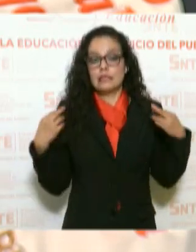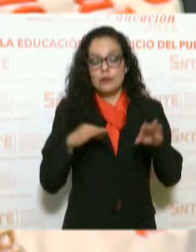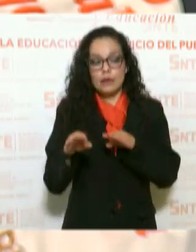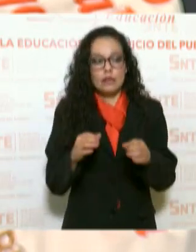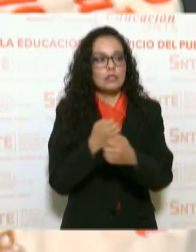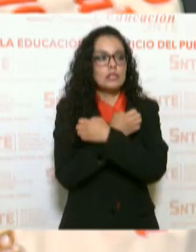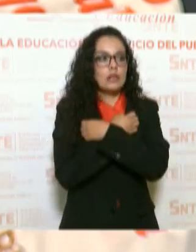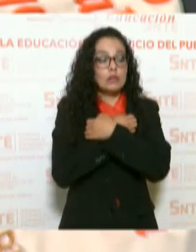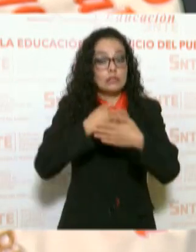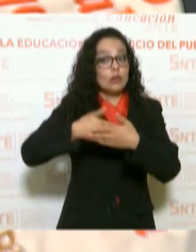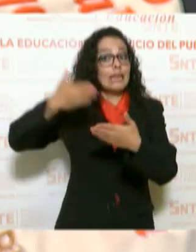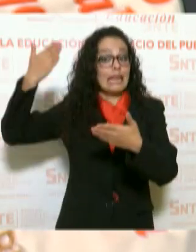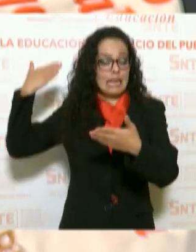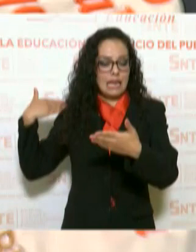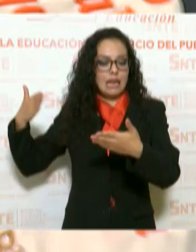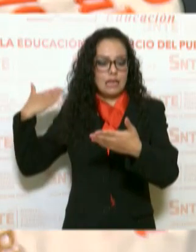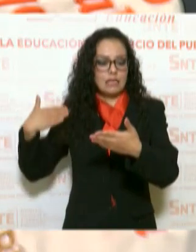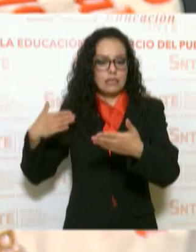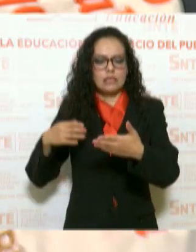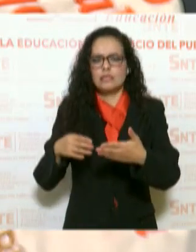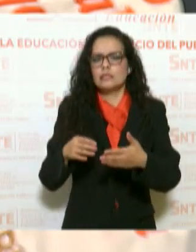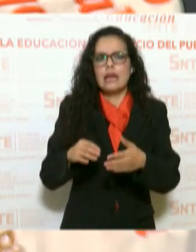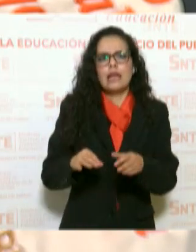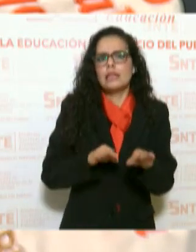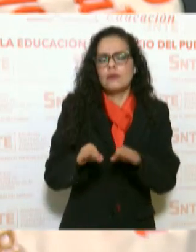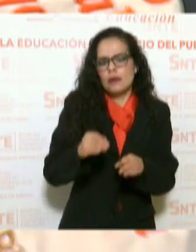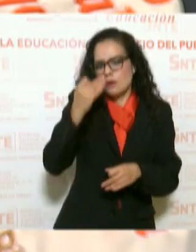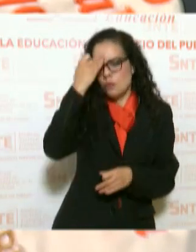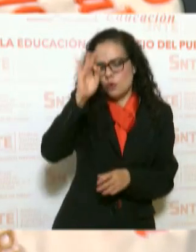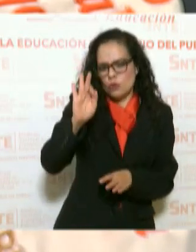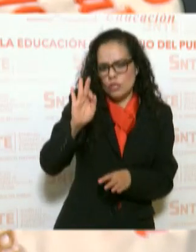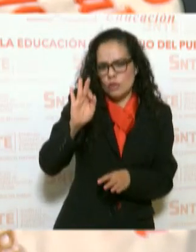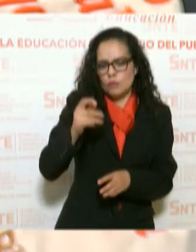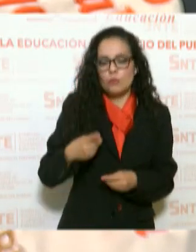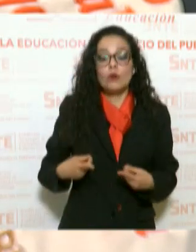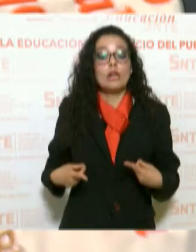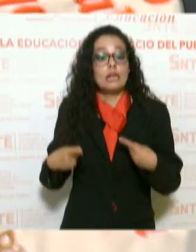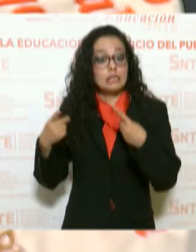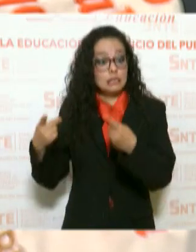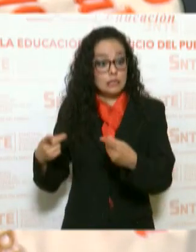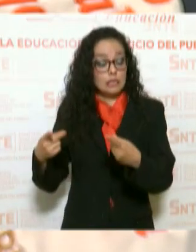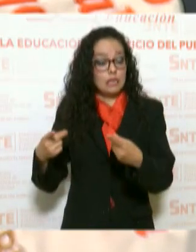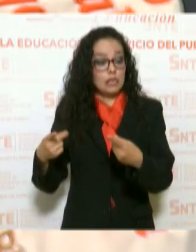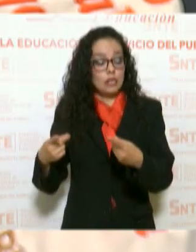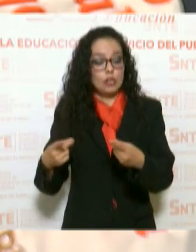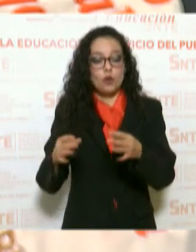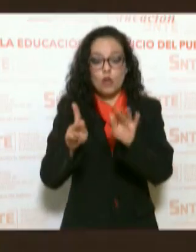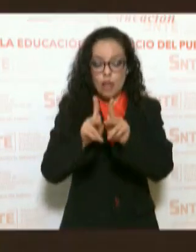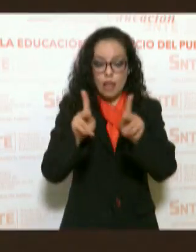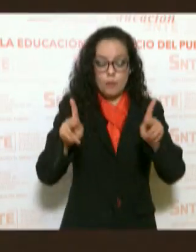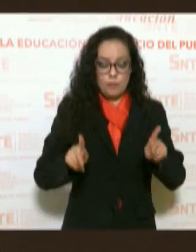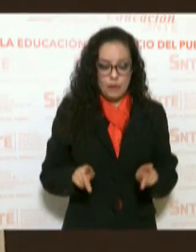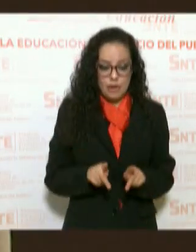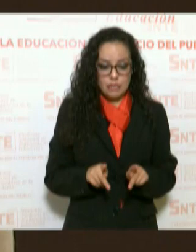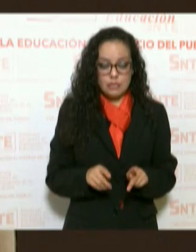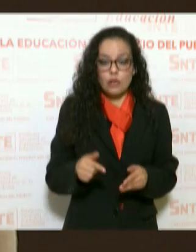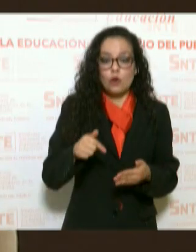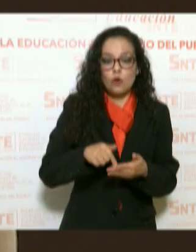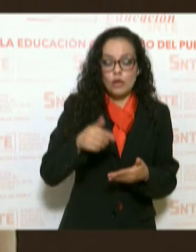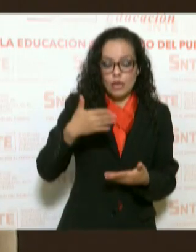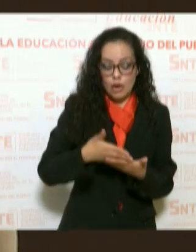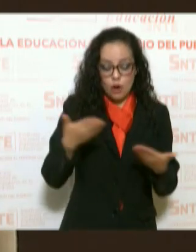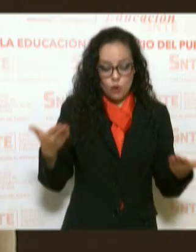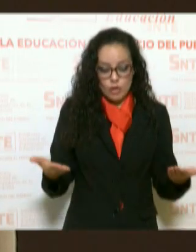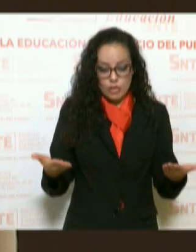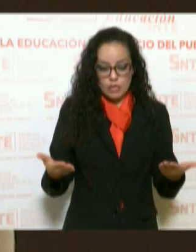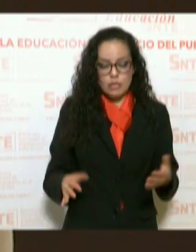contratos temporales recibieron certificados de empleo permanente, lo que garantiza que